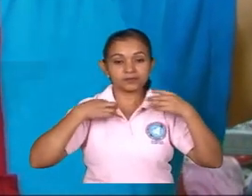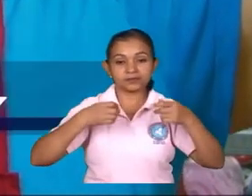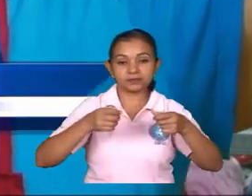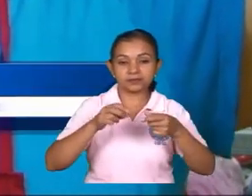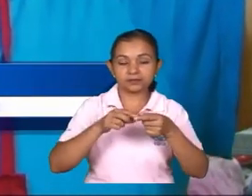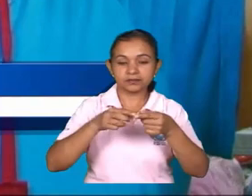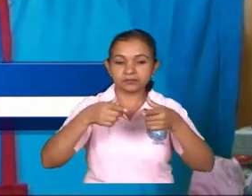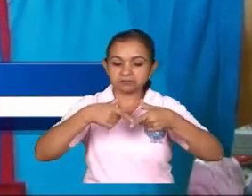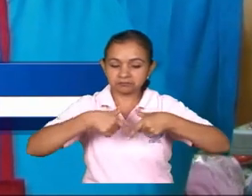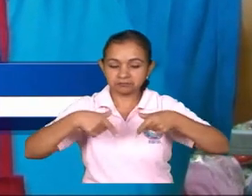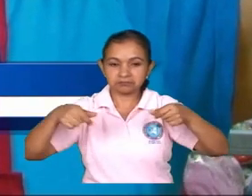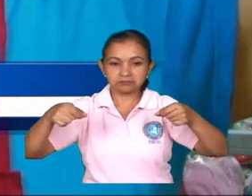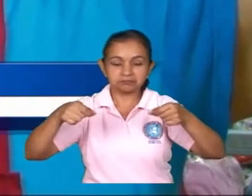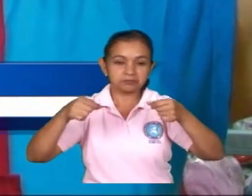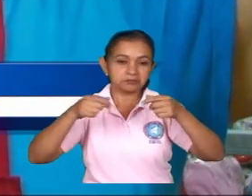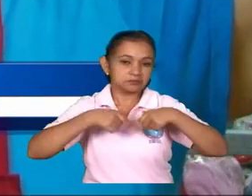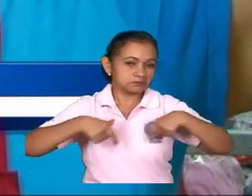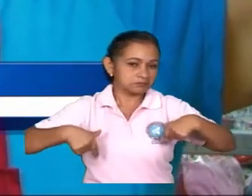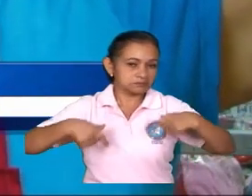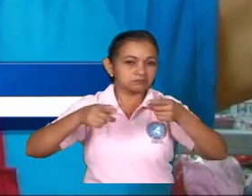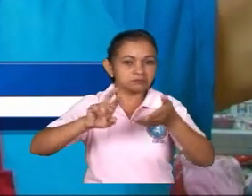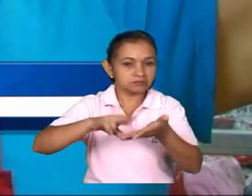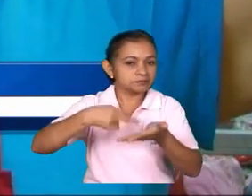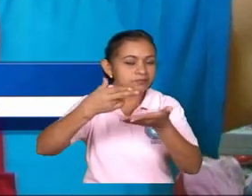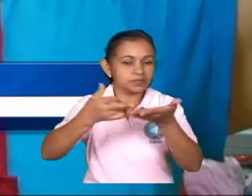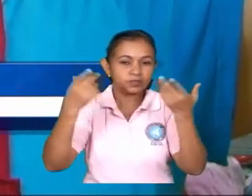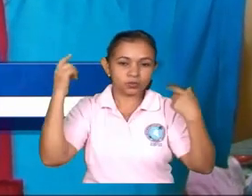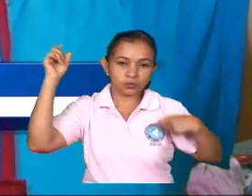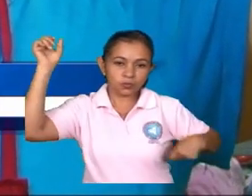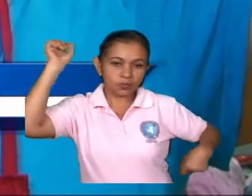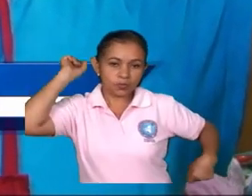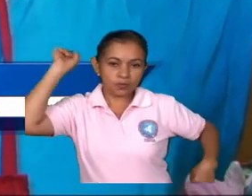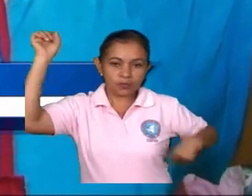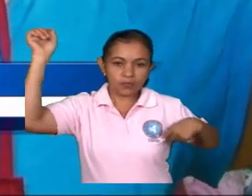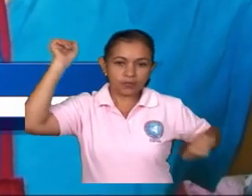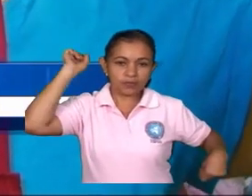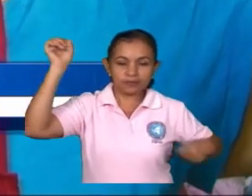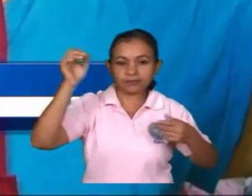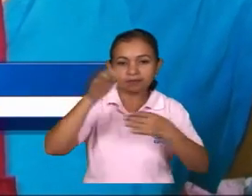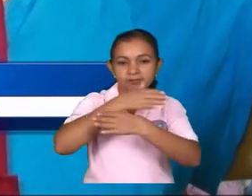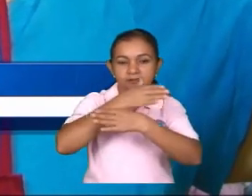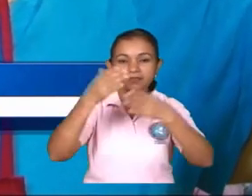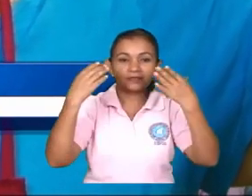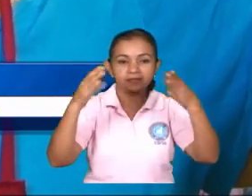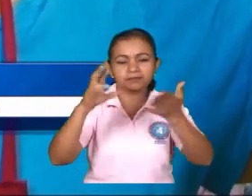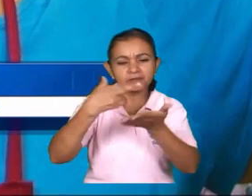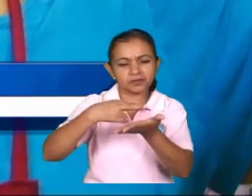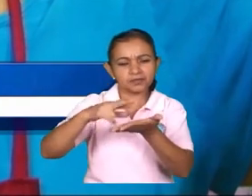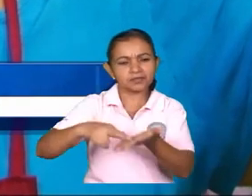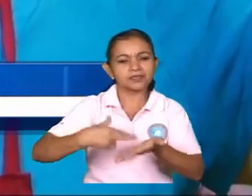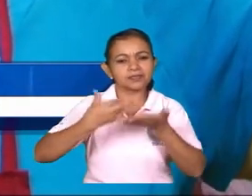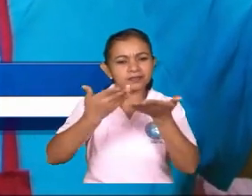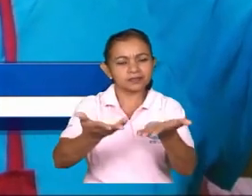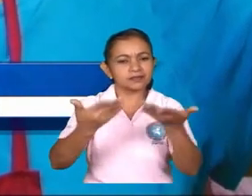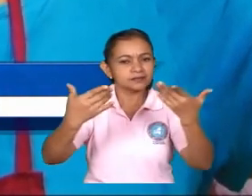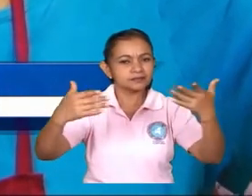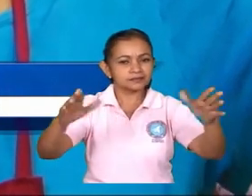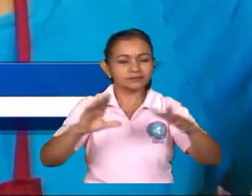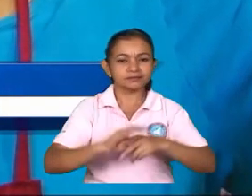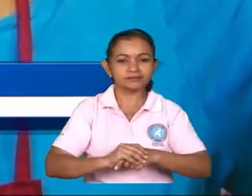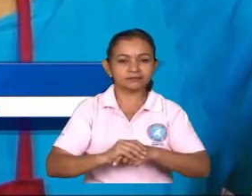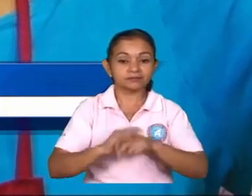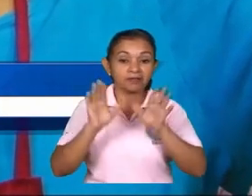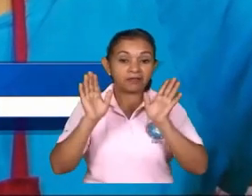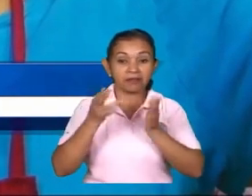ropa interior, unas toallas, cositas así, pero te regalas. Porque dice, ay,